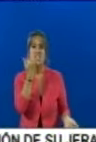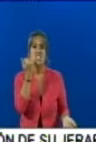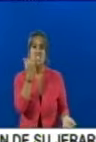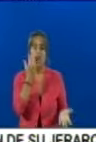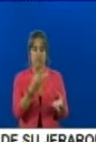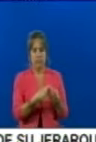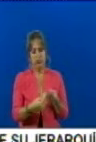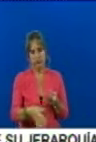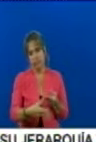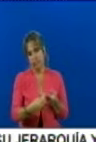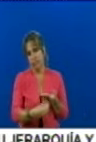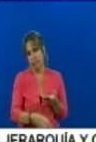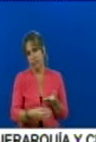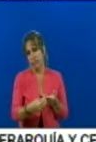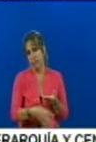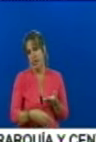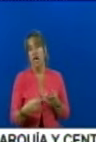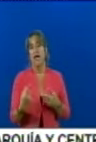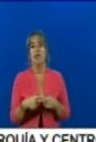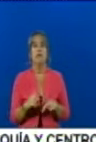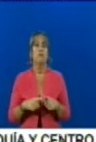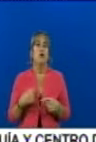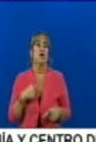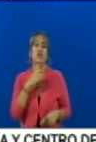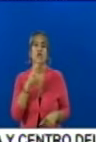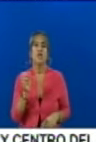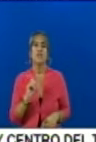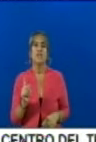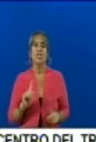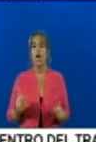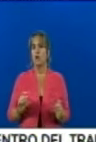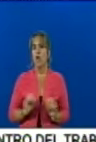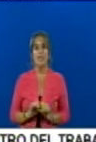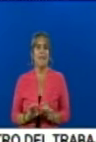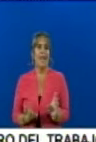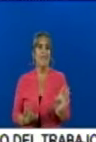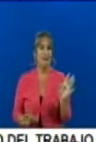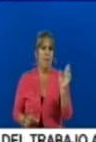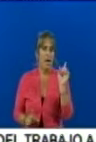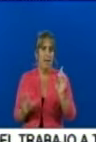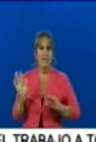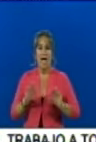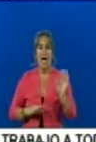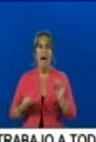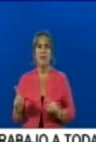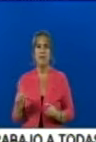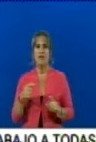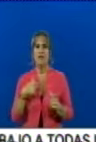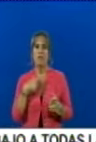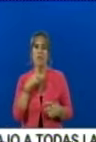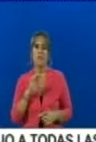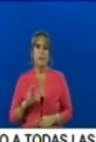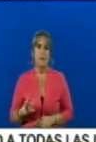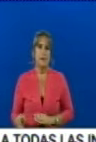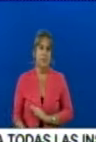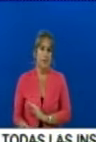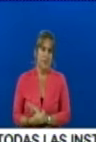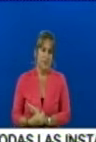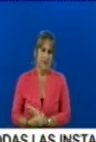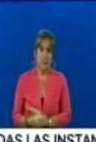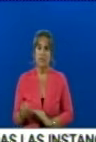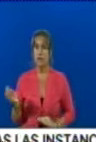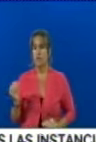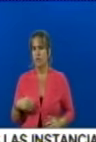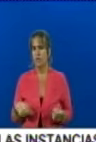proceso de comercialización y, por qué no decirlo también con toda transparencia, en ocasiones también por la actuación inescrupulosa